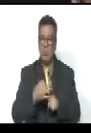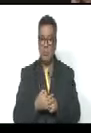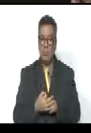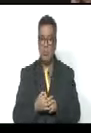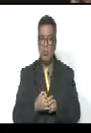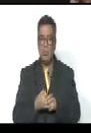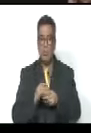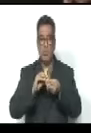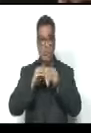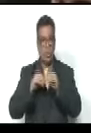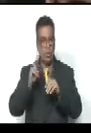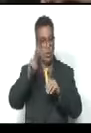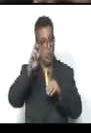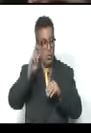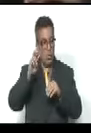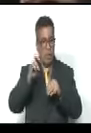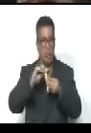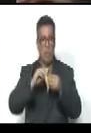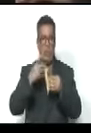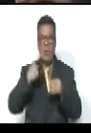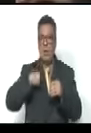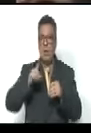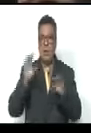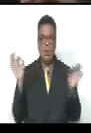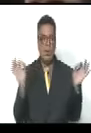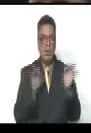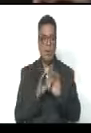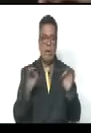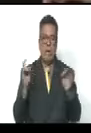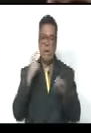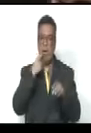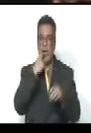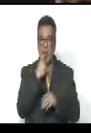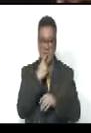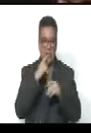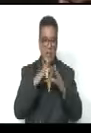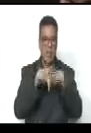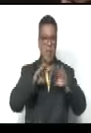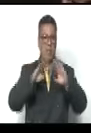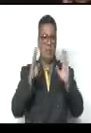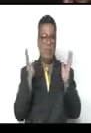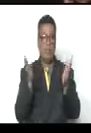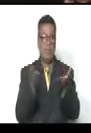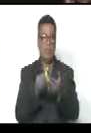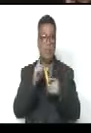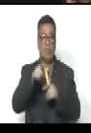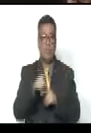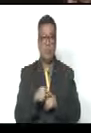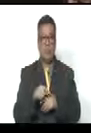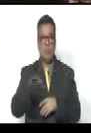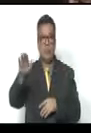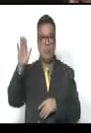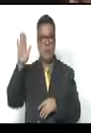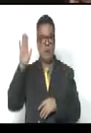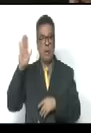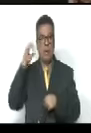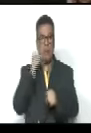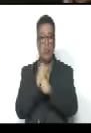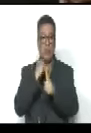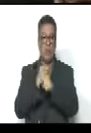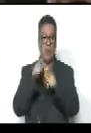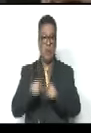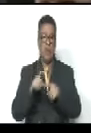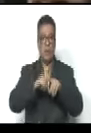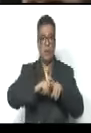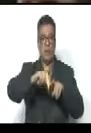una modernización tal que no tiene nada que envidiarle a ningún país en el mundo, y les prometí a los trabajadores